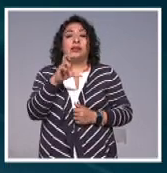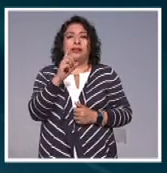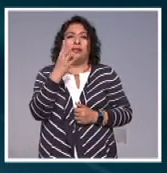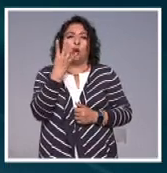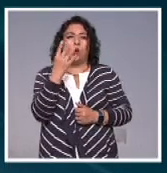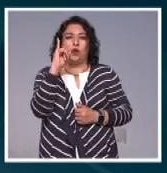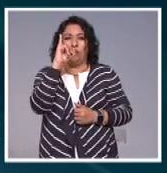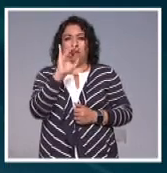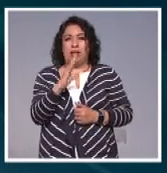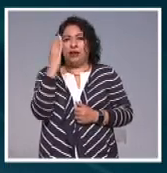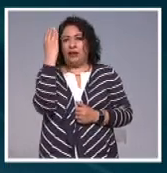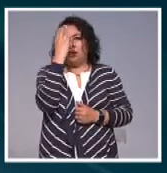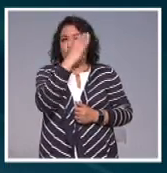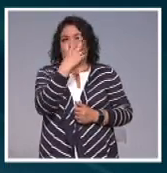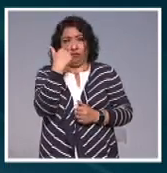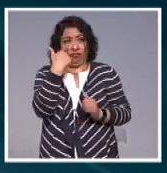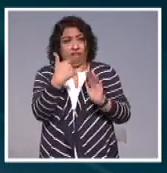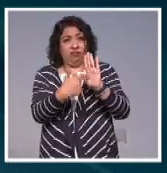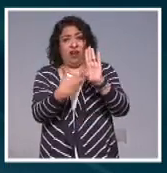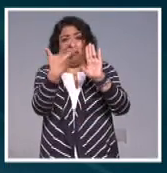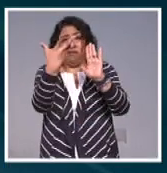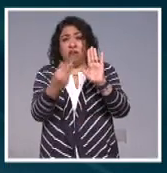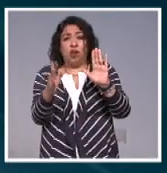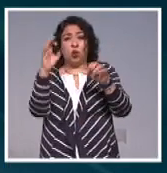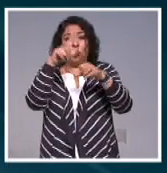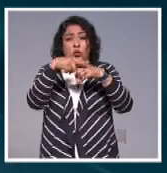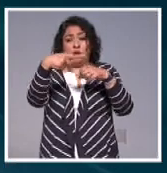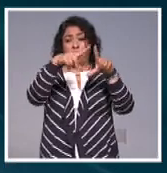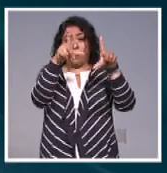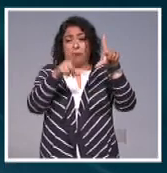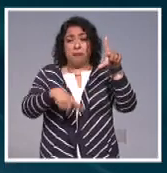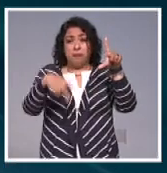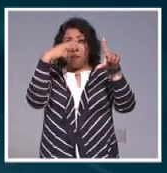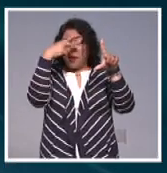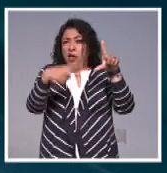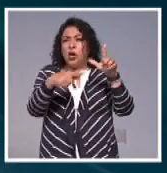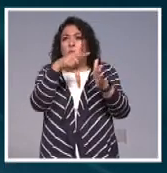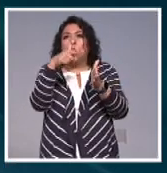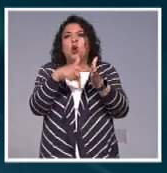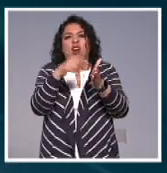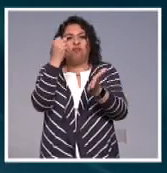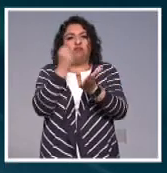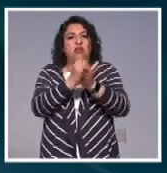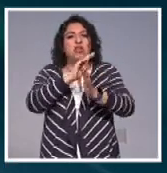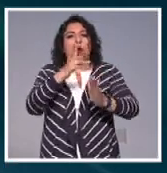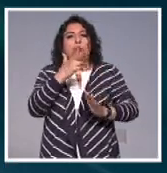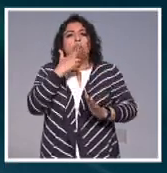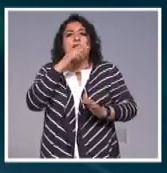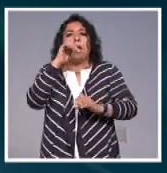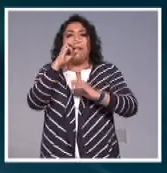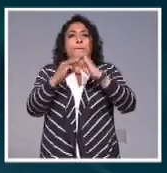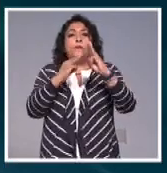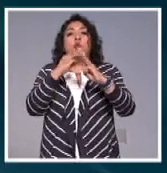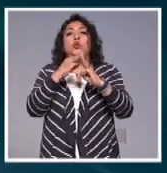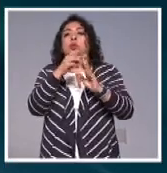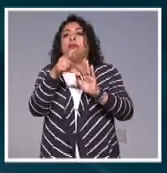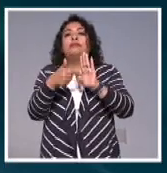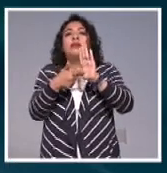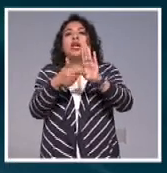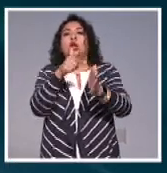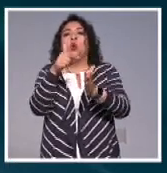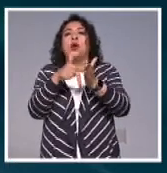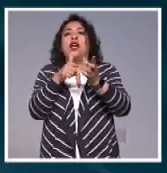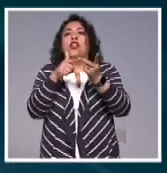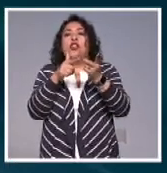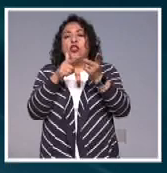34 imágenes fotográficas que dan cuenta de la riqueza cultural de nuestro país, de sitios declarados Patrimonio Mundial, se exhiben en la Galería al